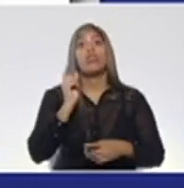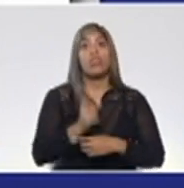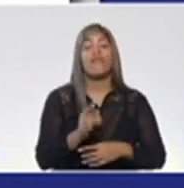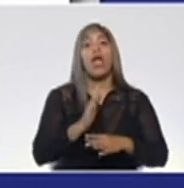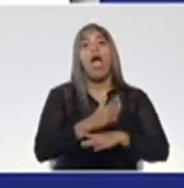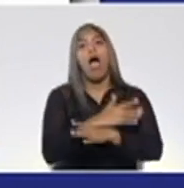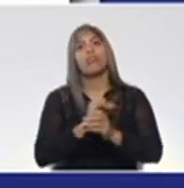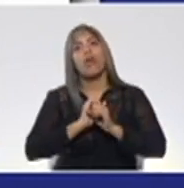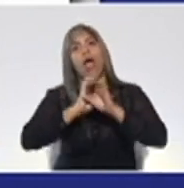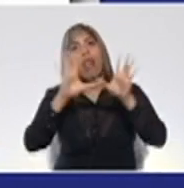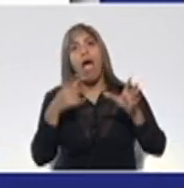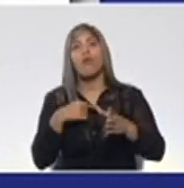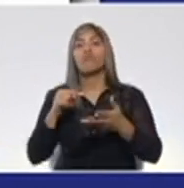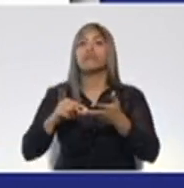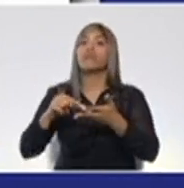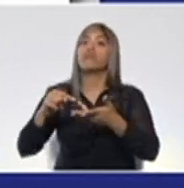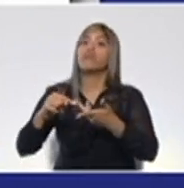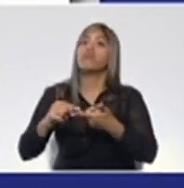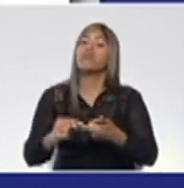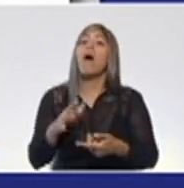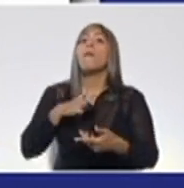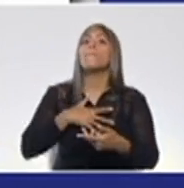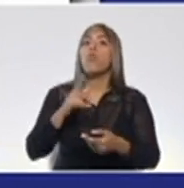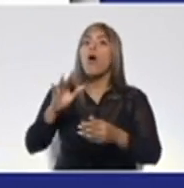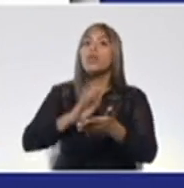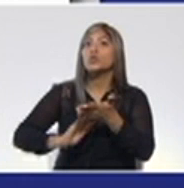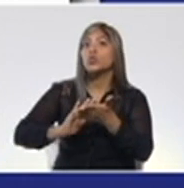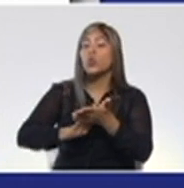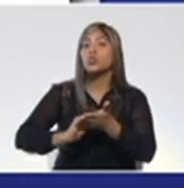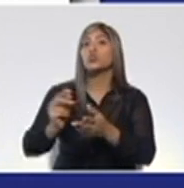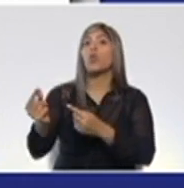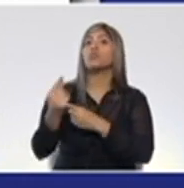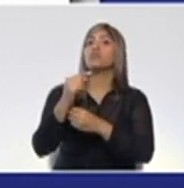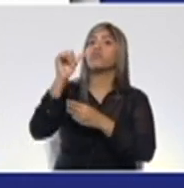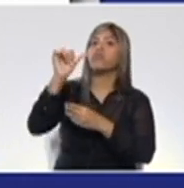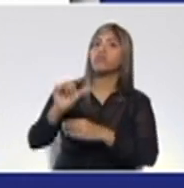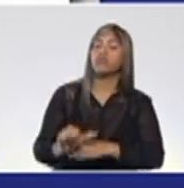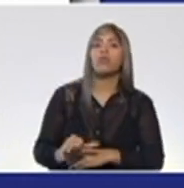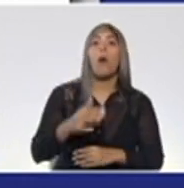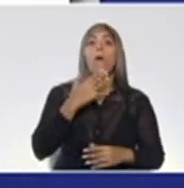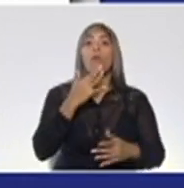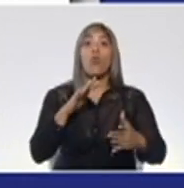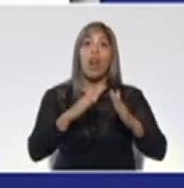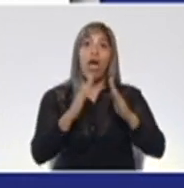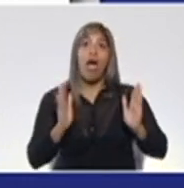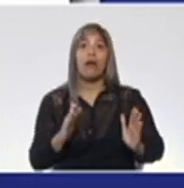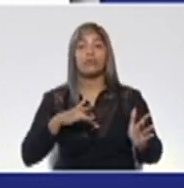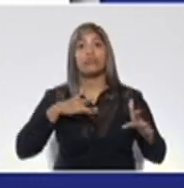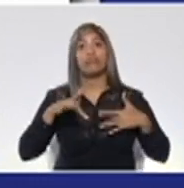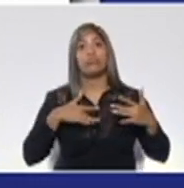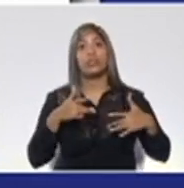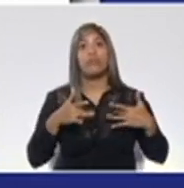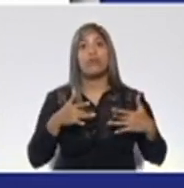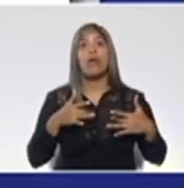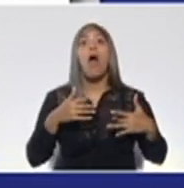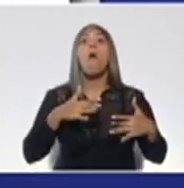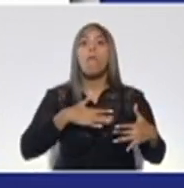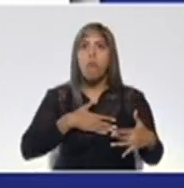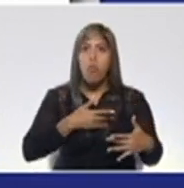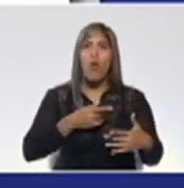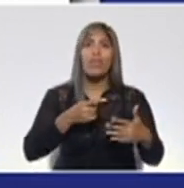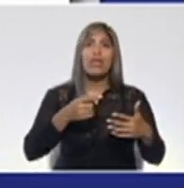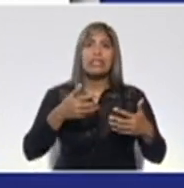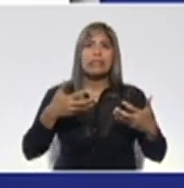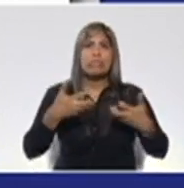los ejercicios de estas funciones, pues al realizar la actividad en casa, puede ser que no lo logremos